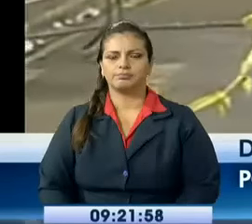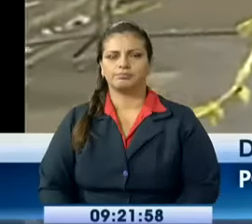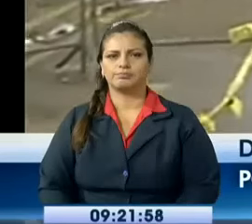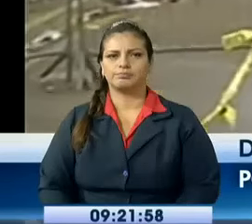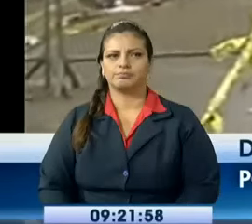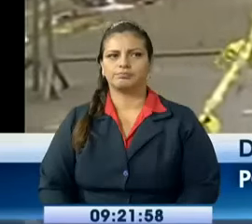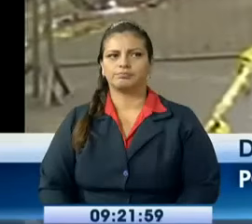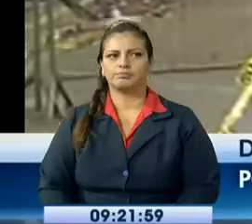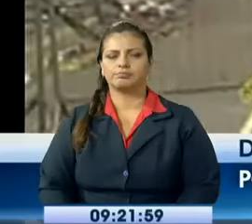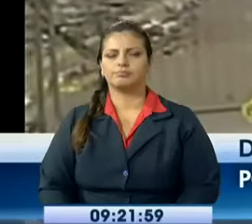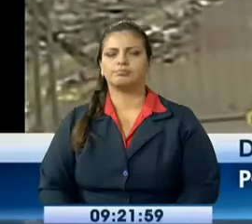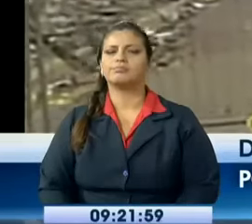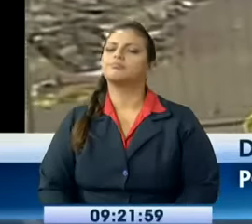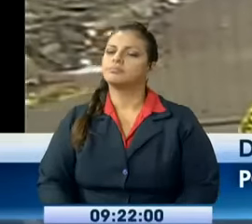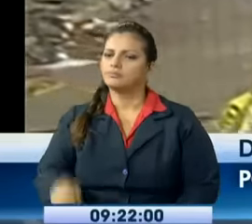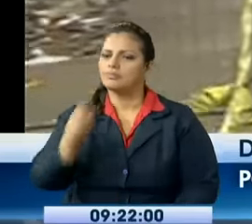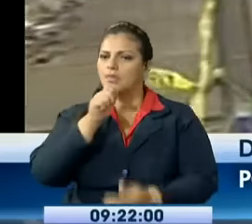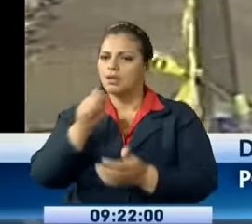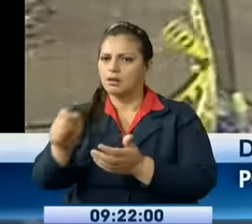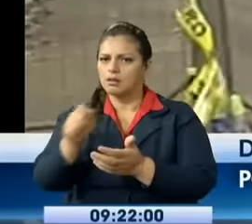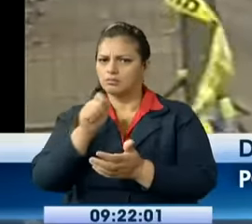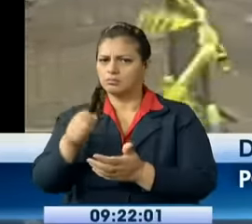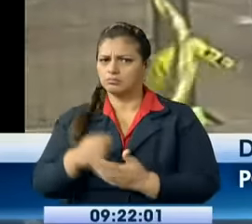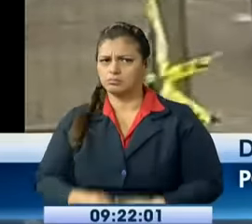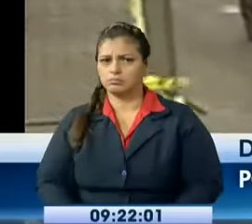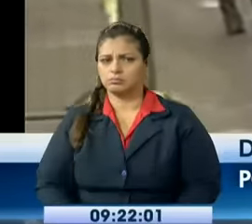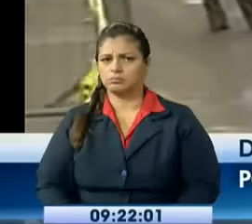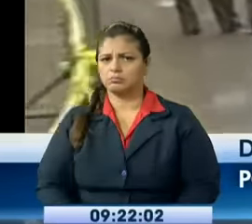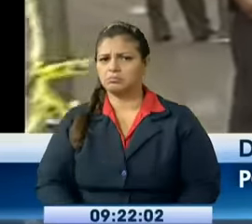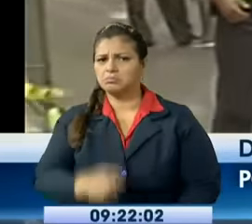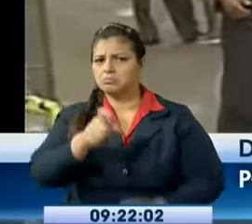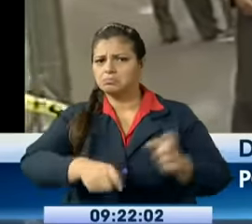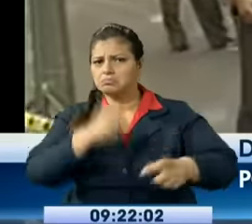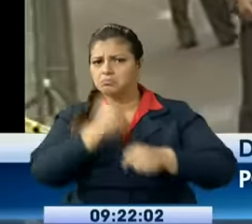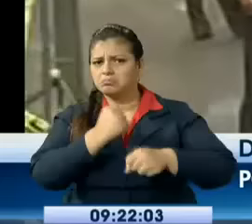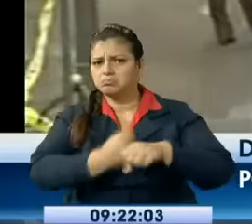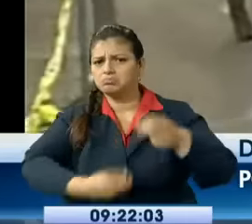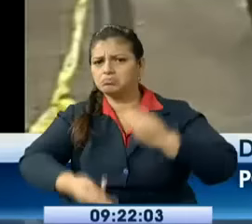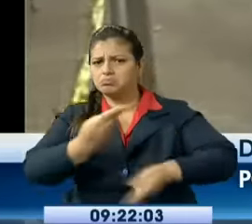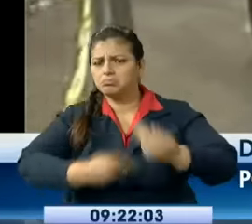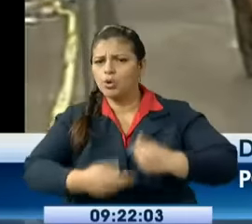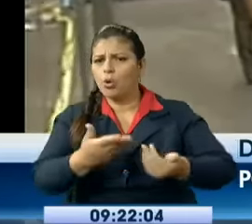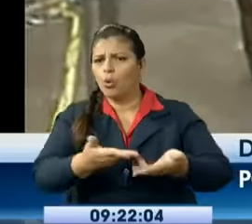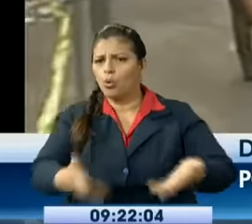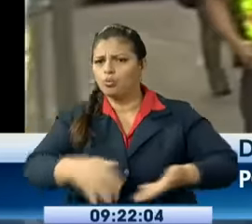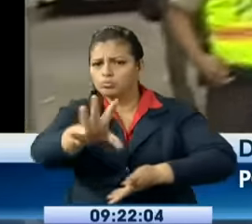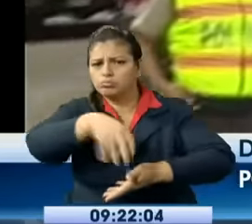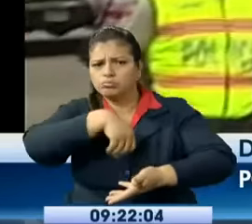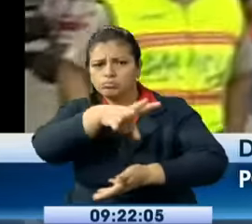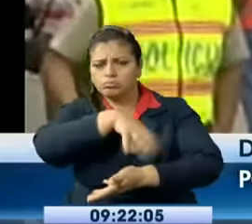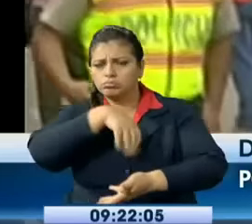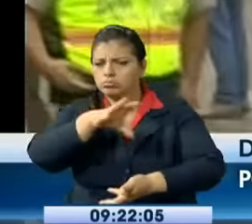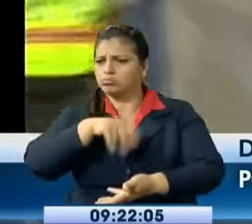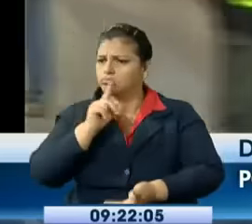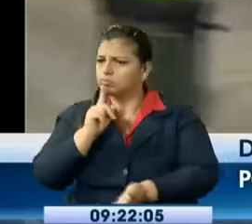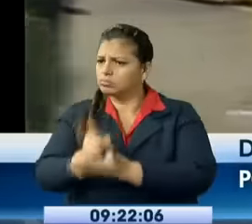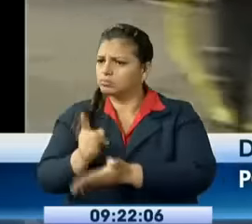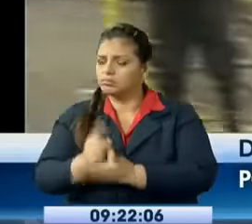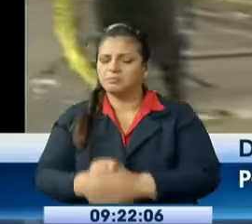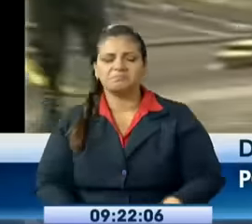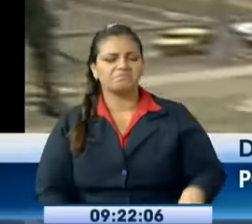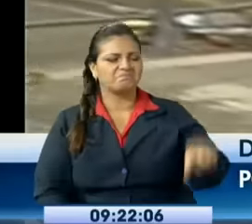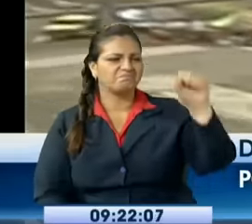amigo, vemos que los comerciantes están retirando ya su mercadería. Sí, compañeros, están retirando la mercadería, pero todo